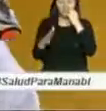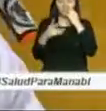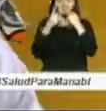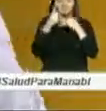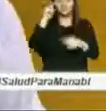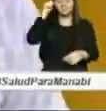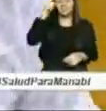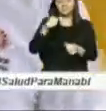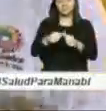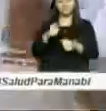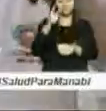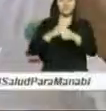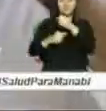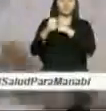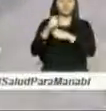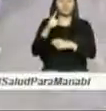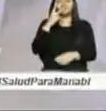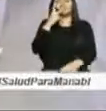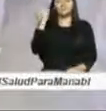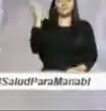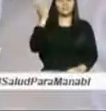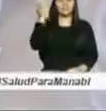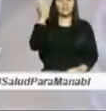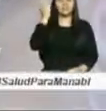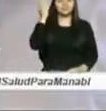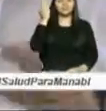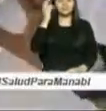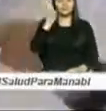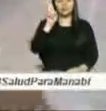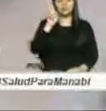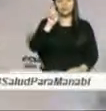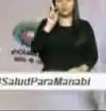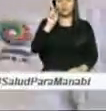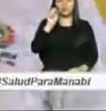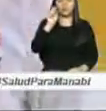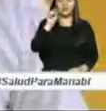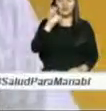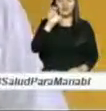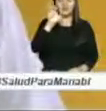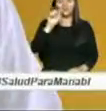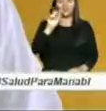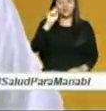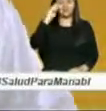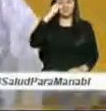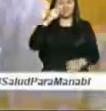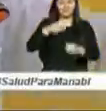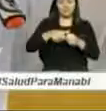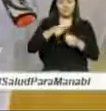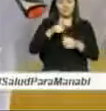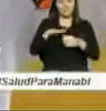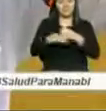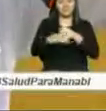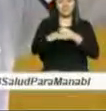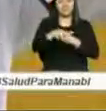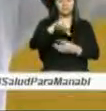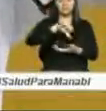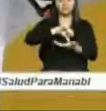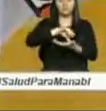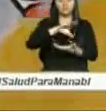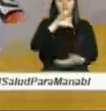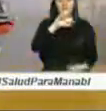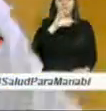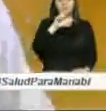ustedes recuerden hace algunos años la emergencia de que hubo en Urdaneta, un cantón de la provincia de Los Ríos, con las famosísimas ciudades de Catarama